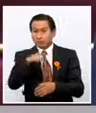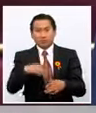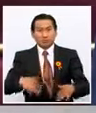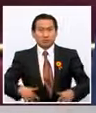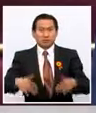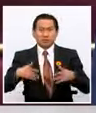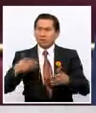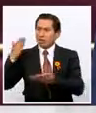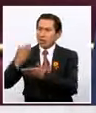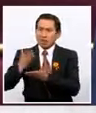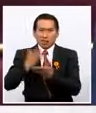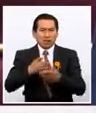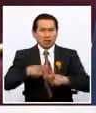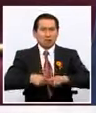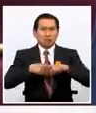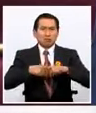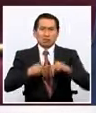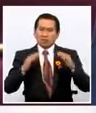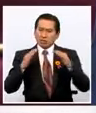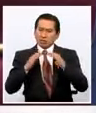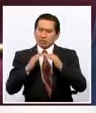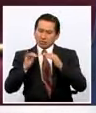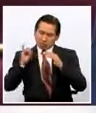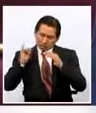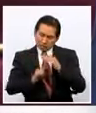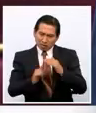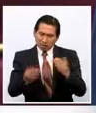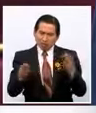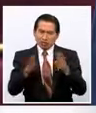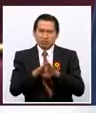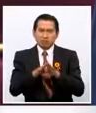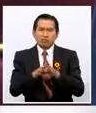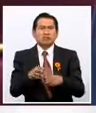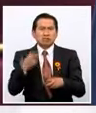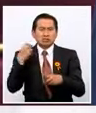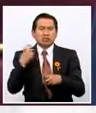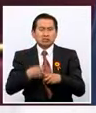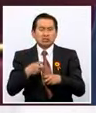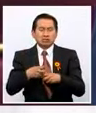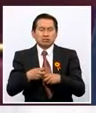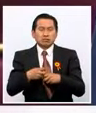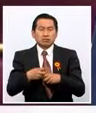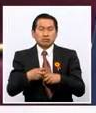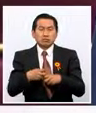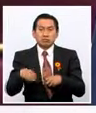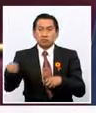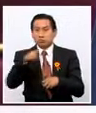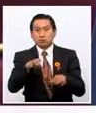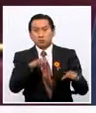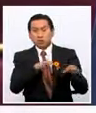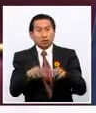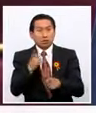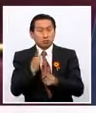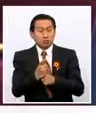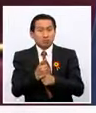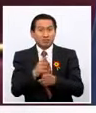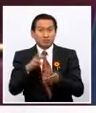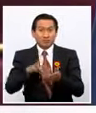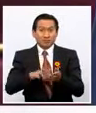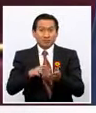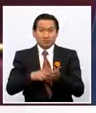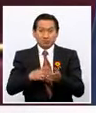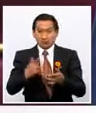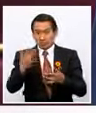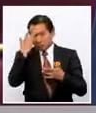y permanecer encerrados en casa lo hicimos y lo hacemos no sólo para evitar el propio